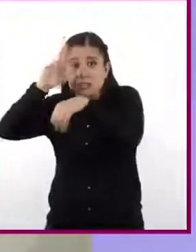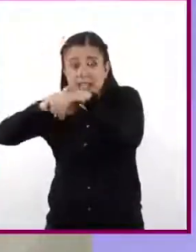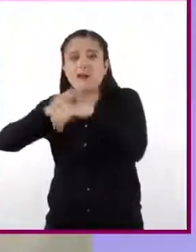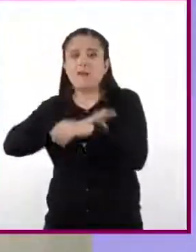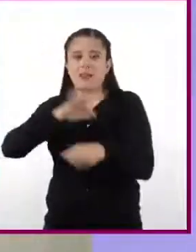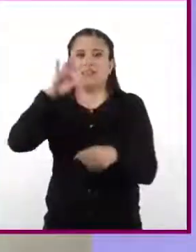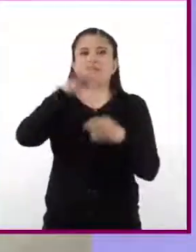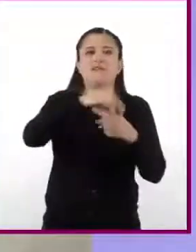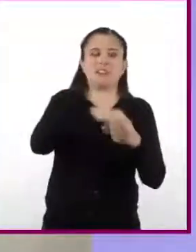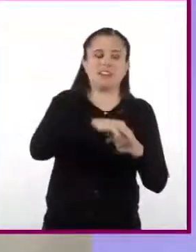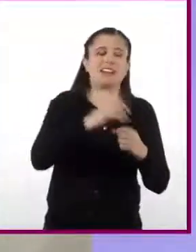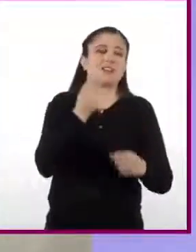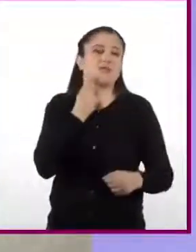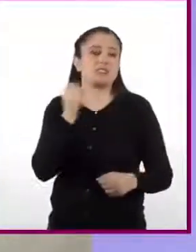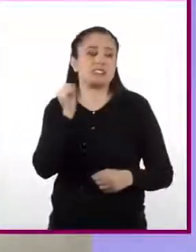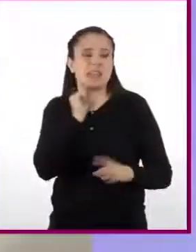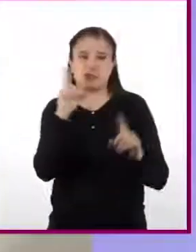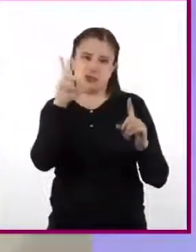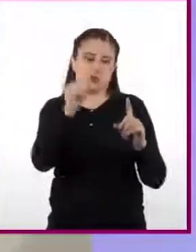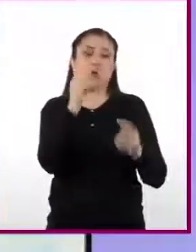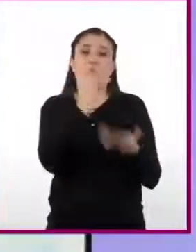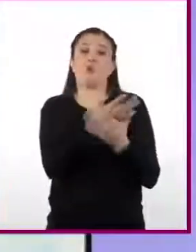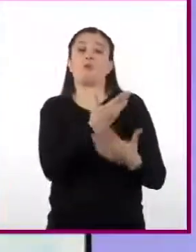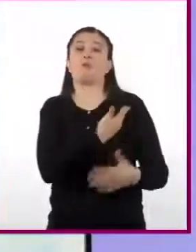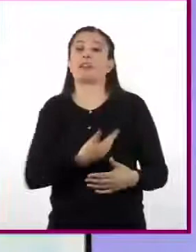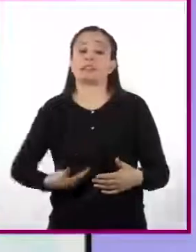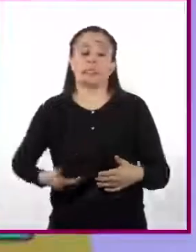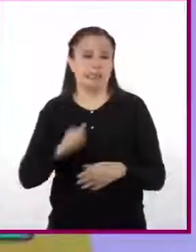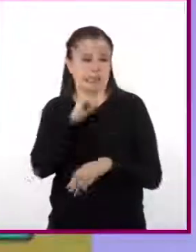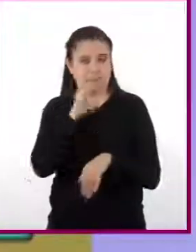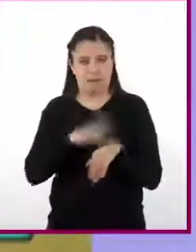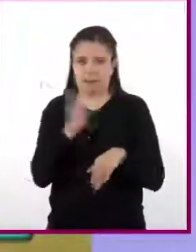no diputados ni senadores.